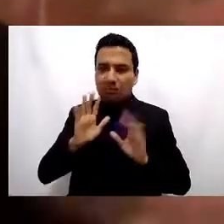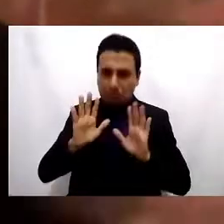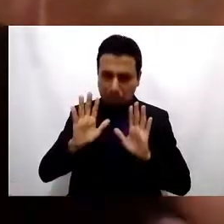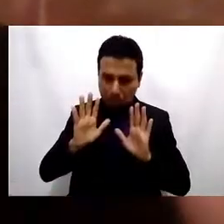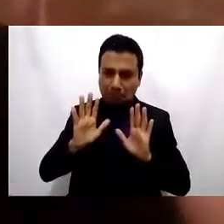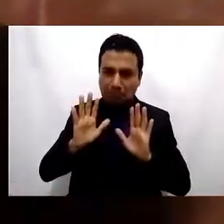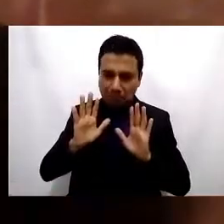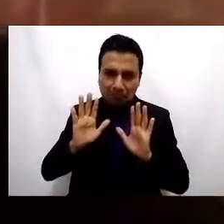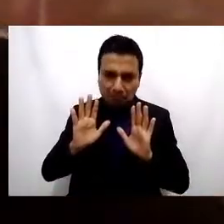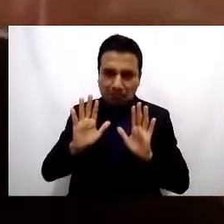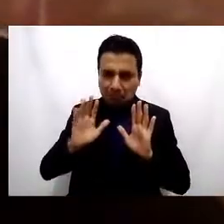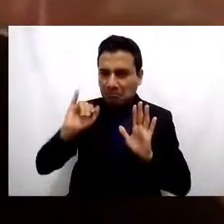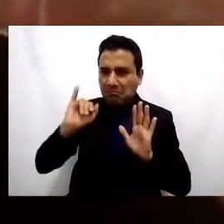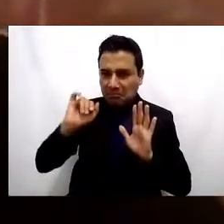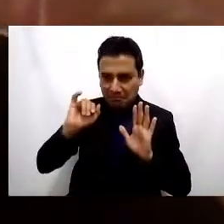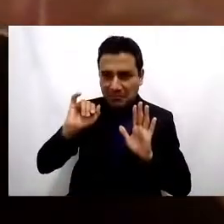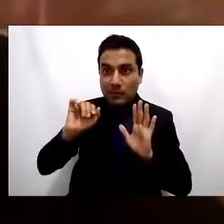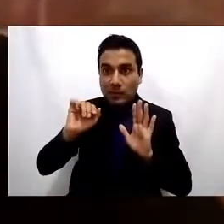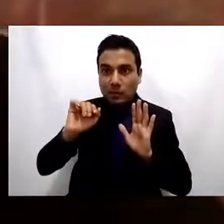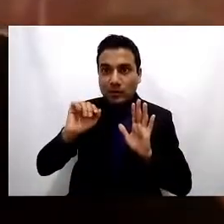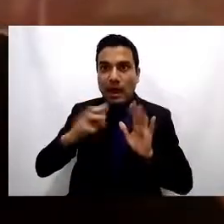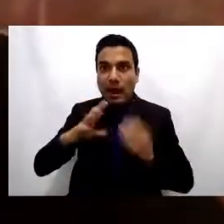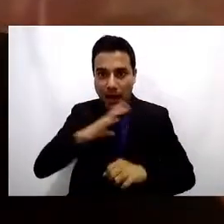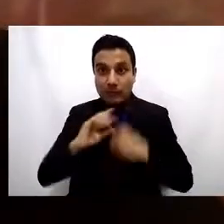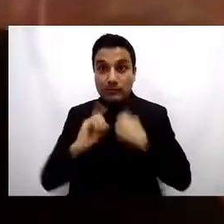y lo ampliaba.